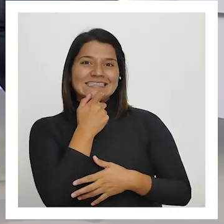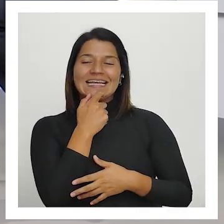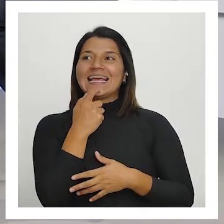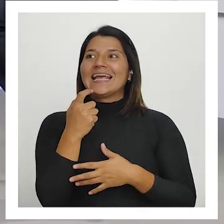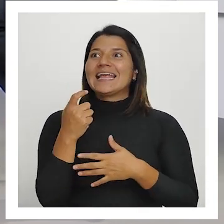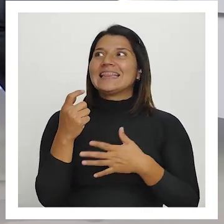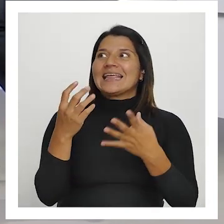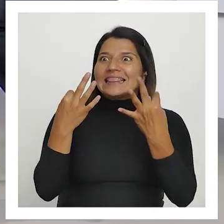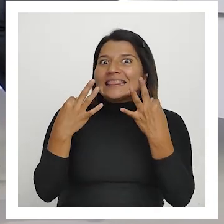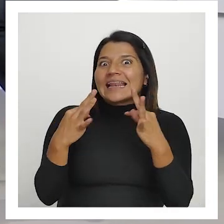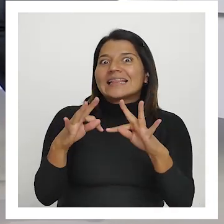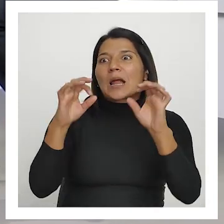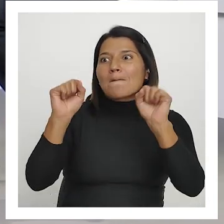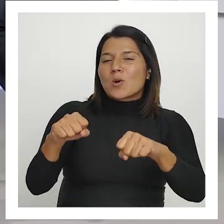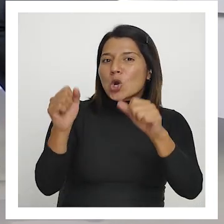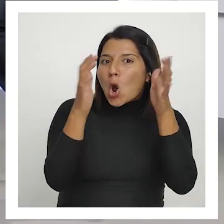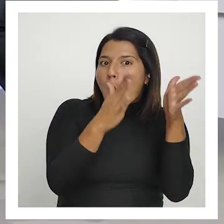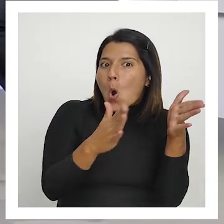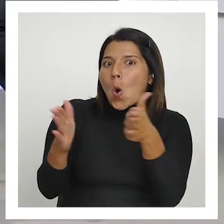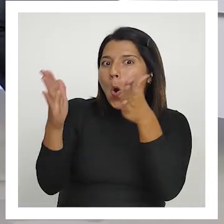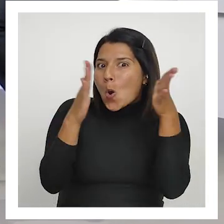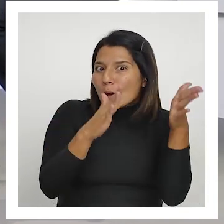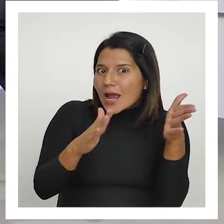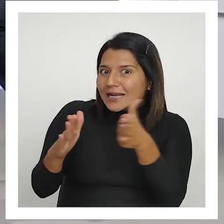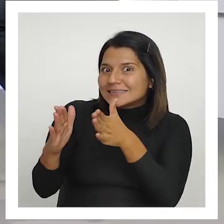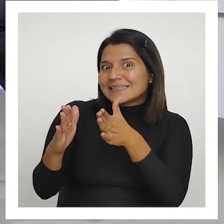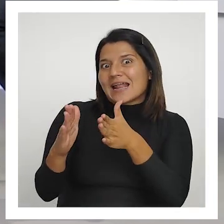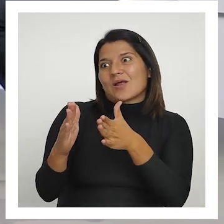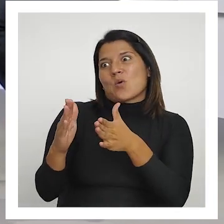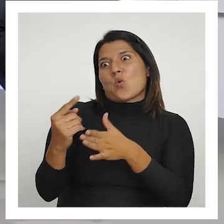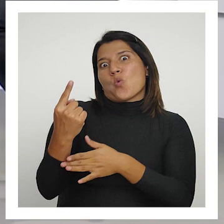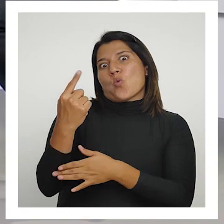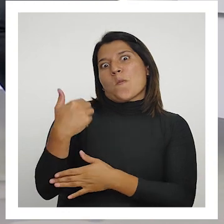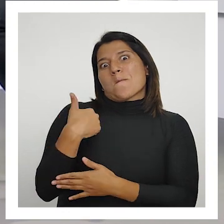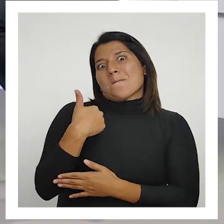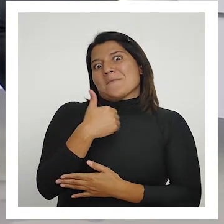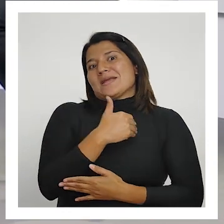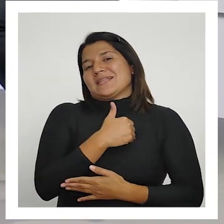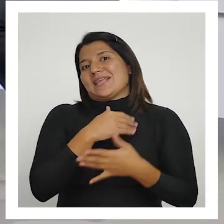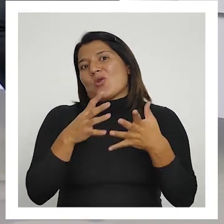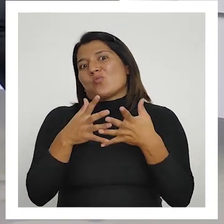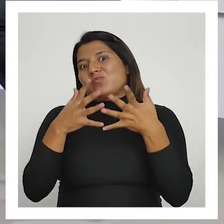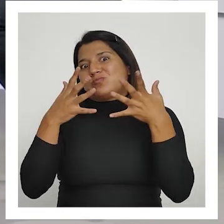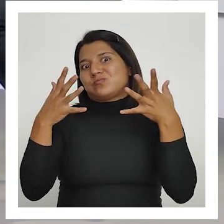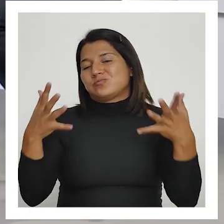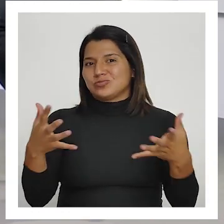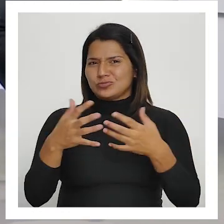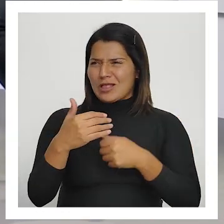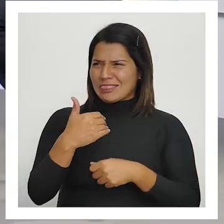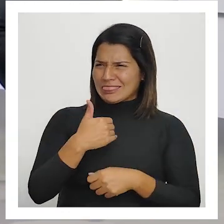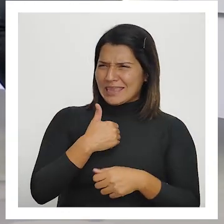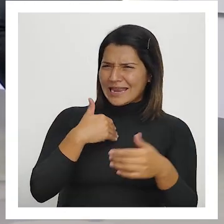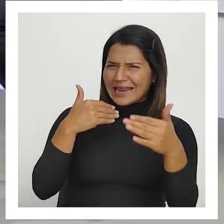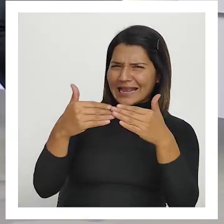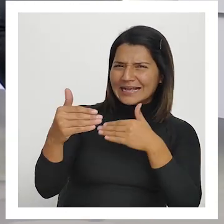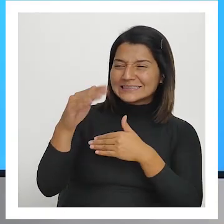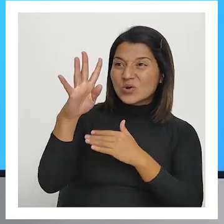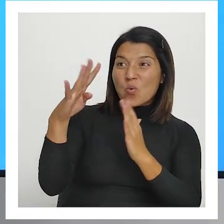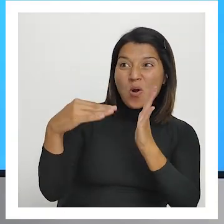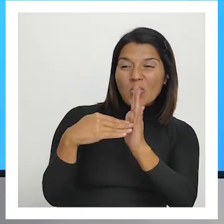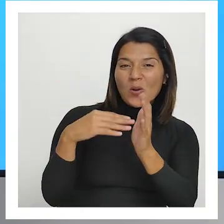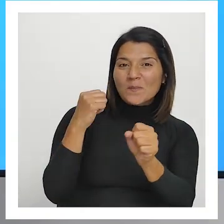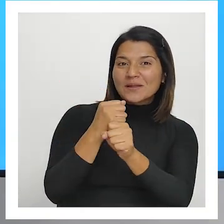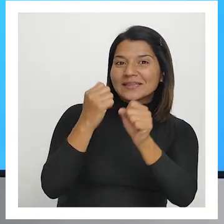de tratar de organizar un ministerio enorme. Un ministerio que cuenta con cerca de